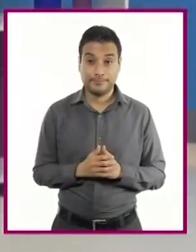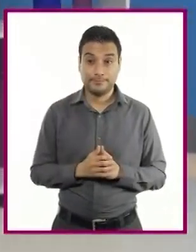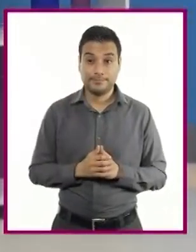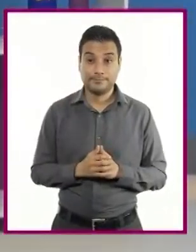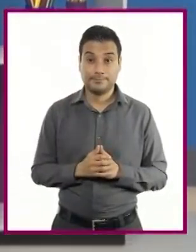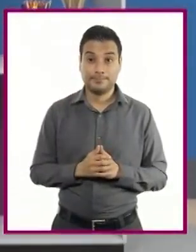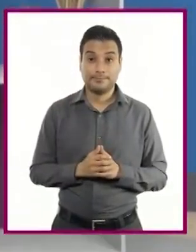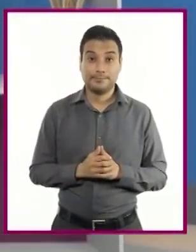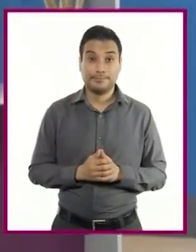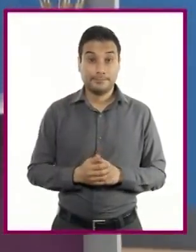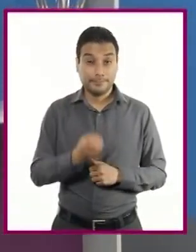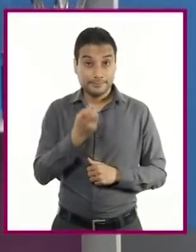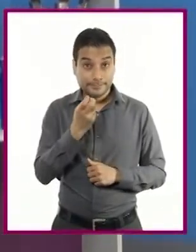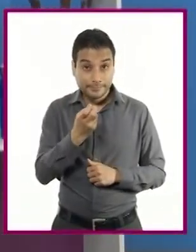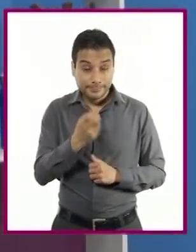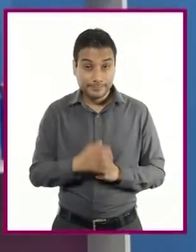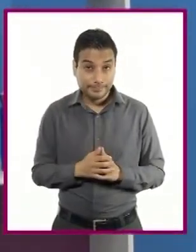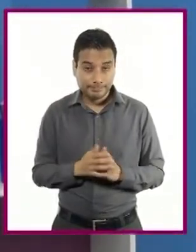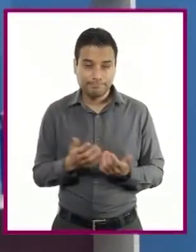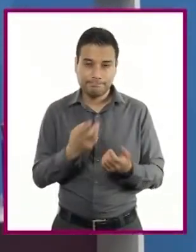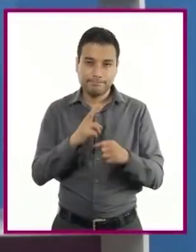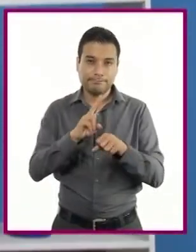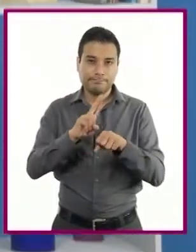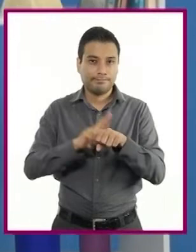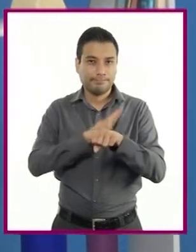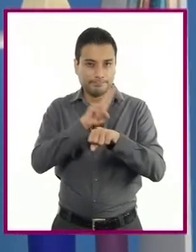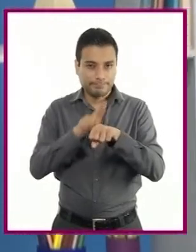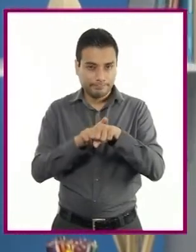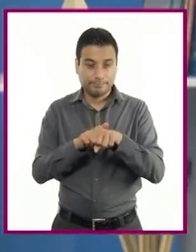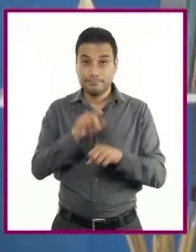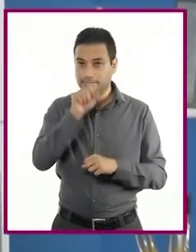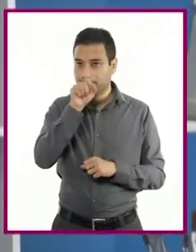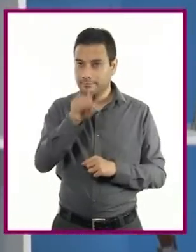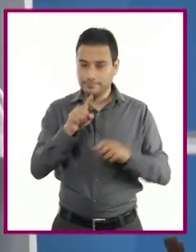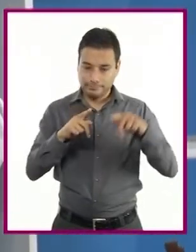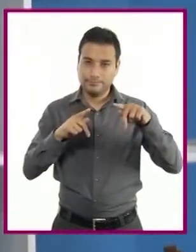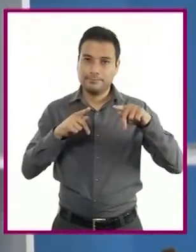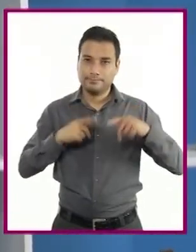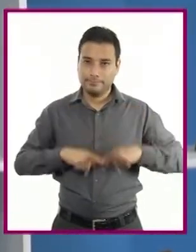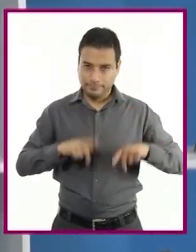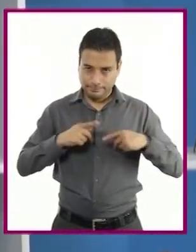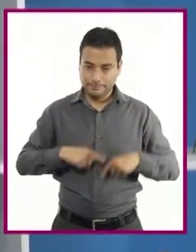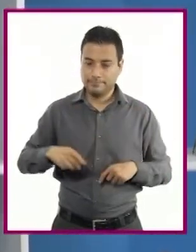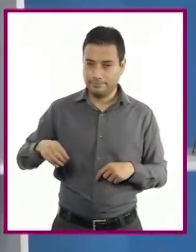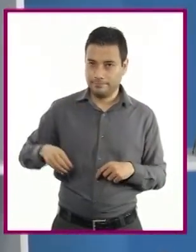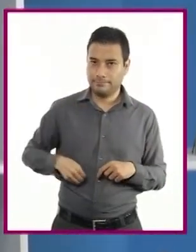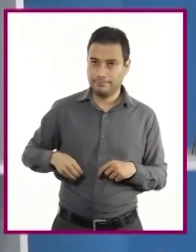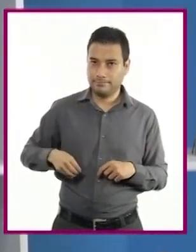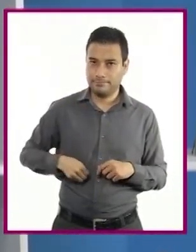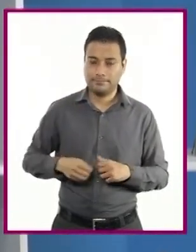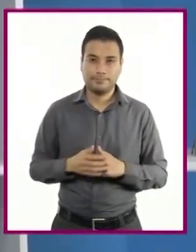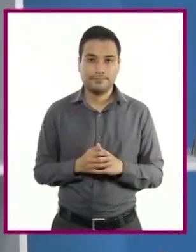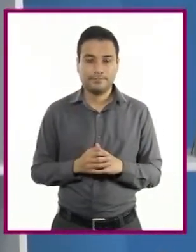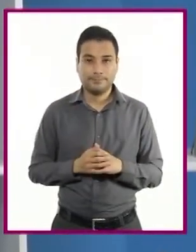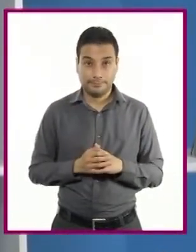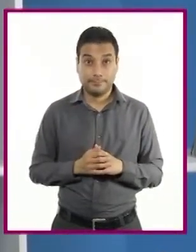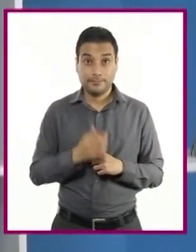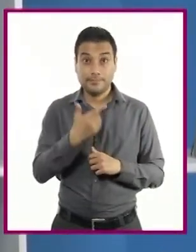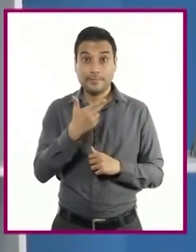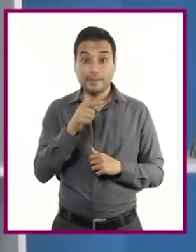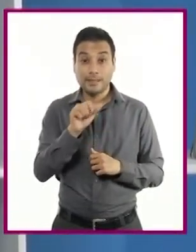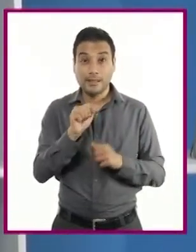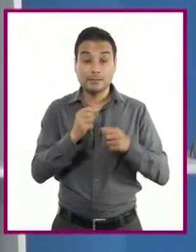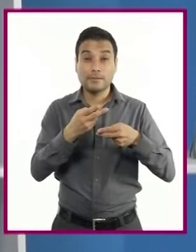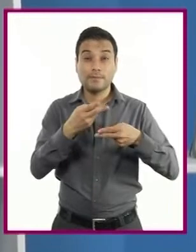es un fenómeno natural, pero también un proceso antropogénico. Esto quiere decir que el aumento en la emisión de gases de